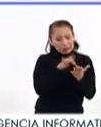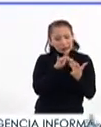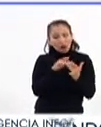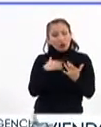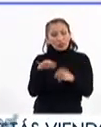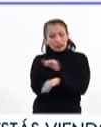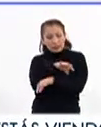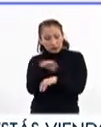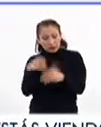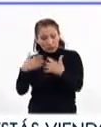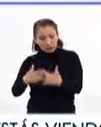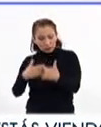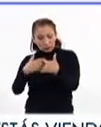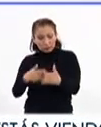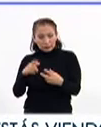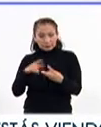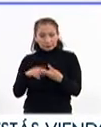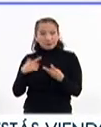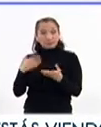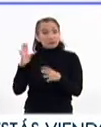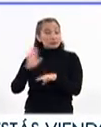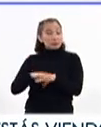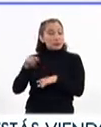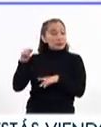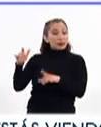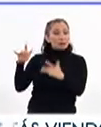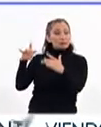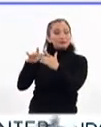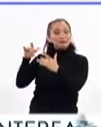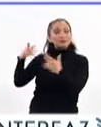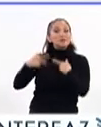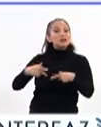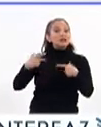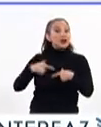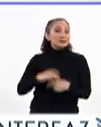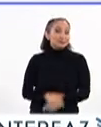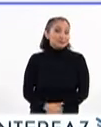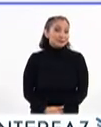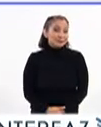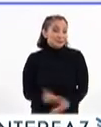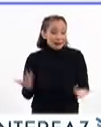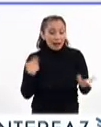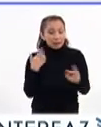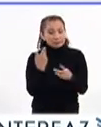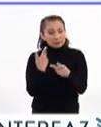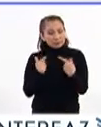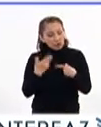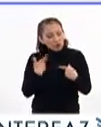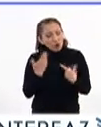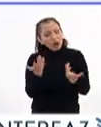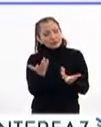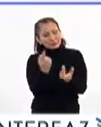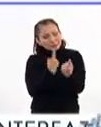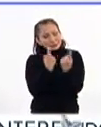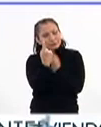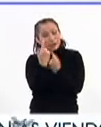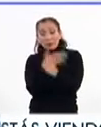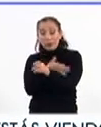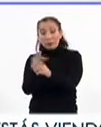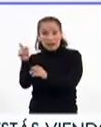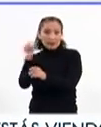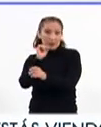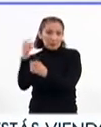con diseñadores industriales y sobre todo con personas, con pacientes y con los familiares